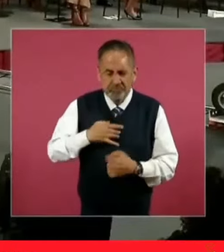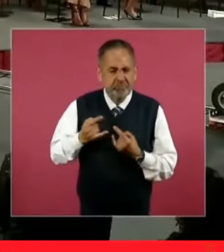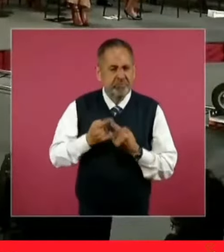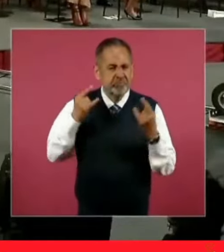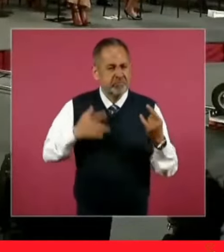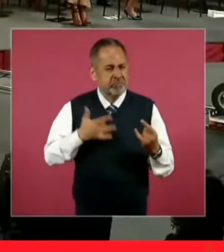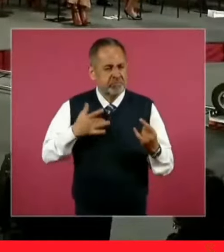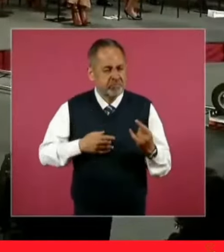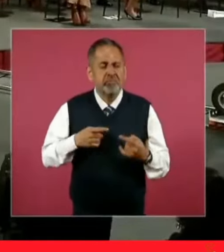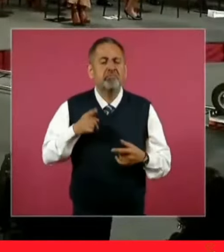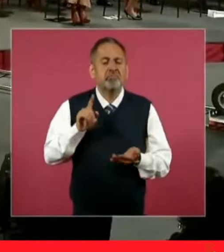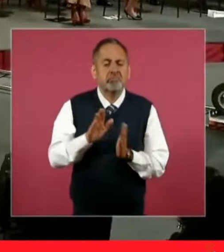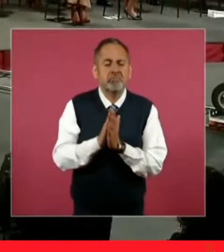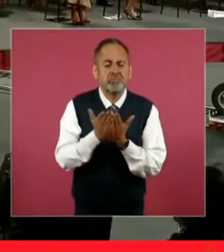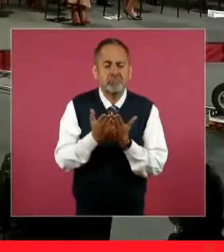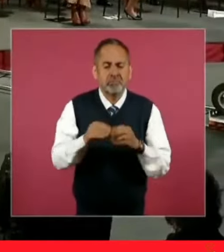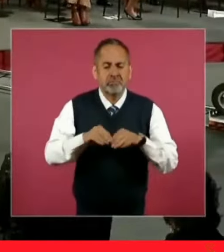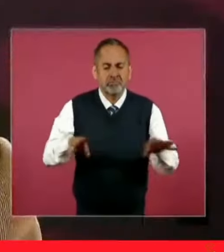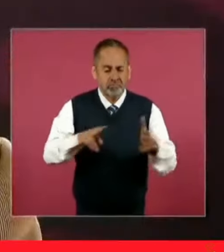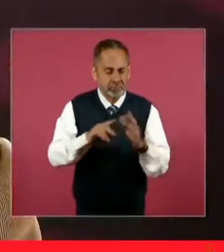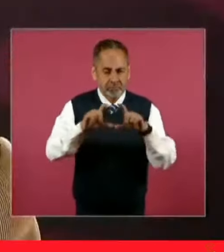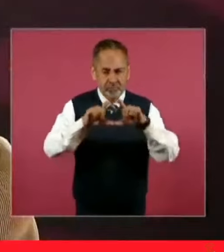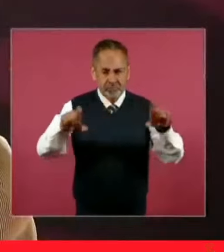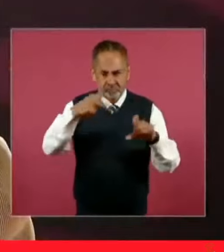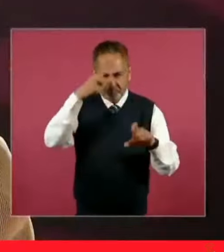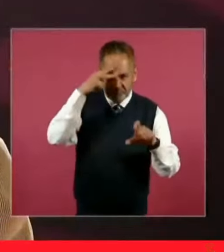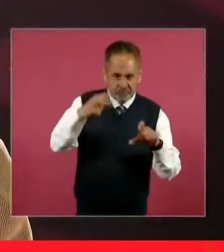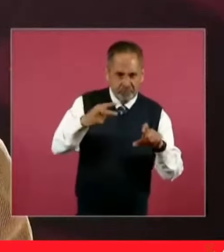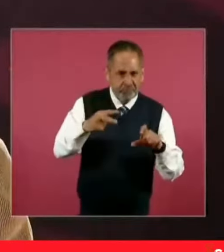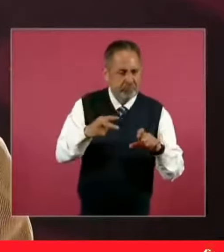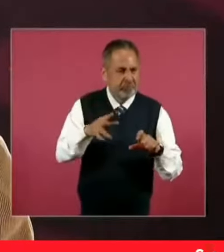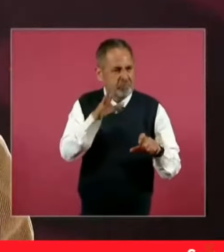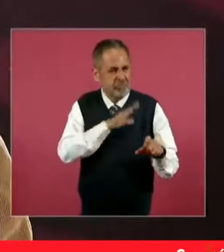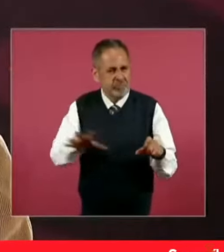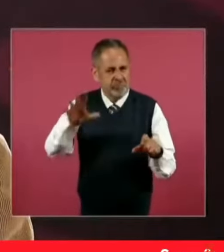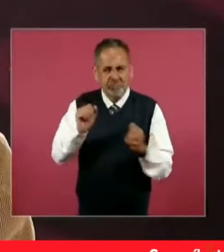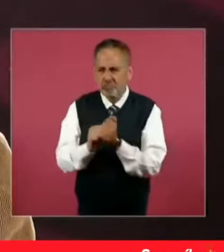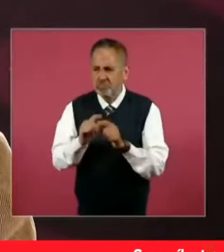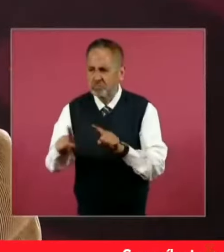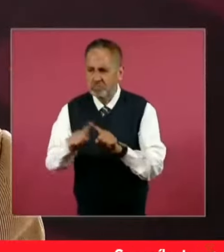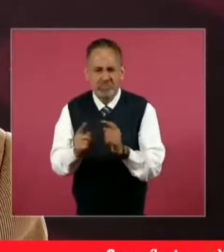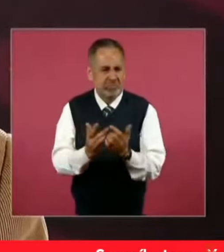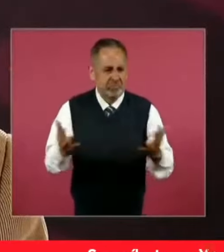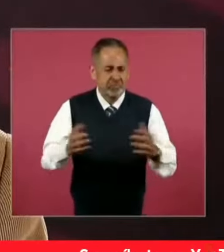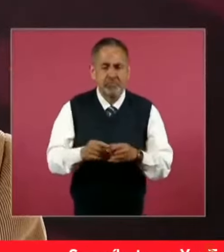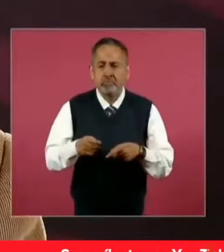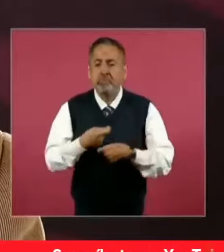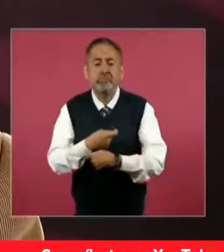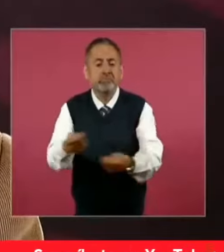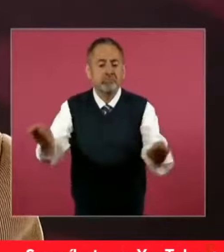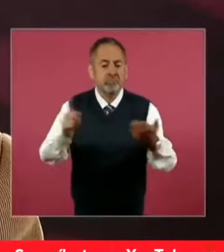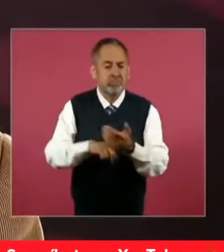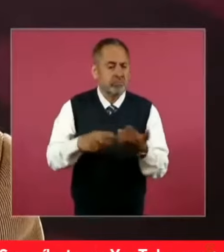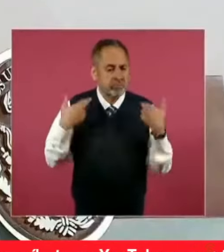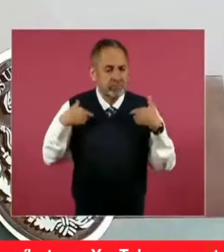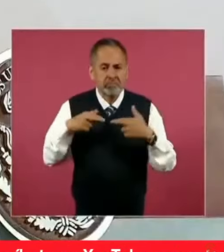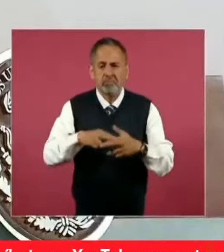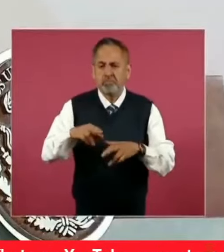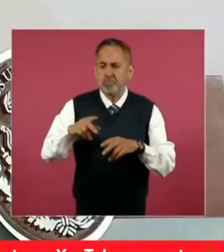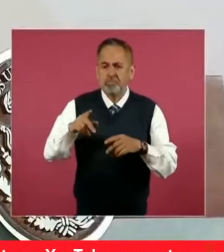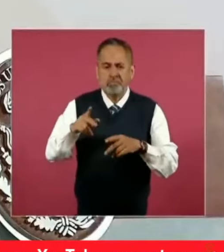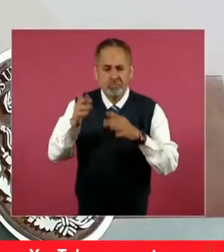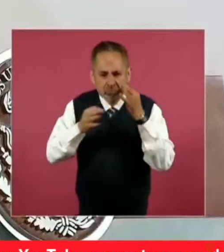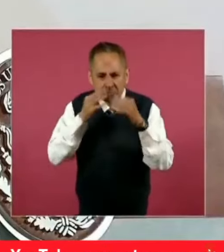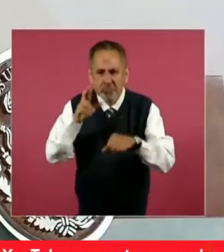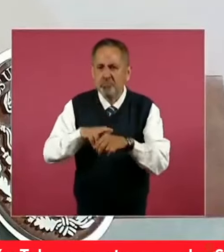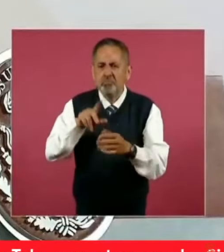histórica, se publicó el libro México, Grandeza y Diversidad, que se distribuyó entre maestros, promotores culturales y escuelas